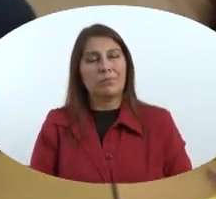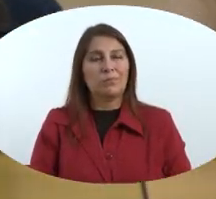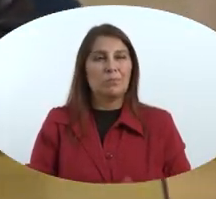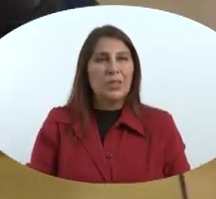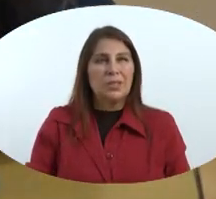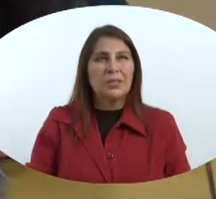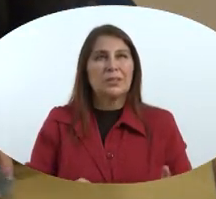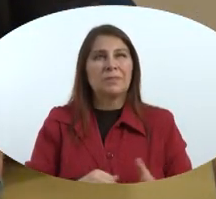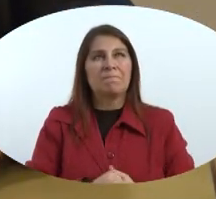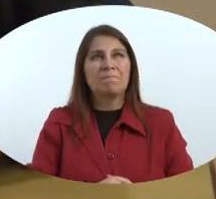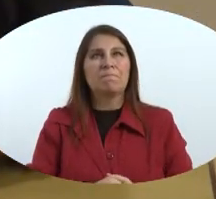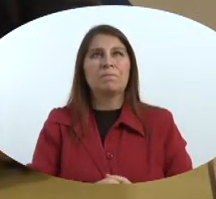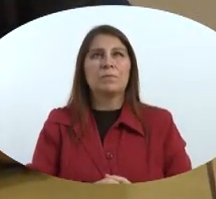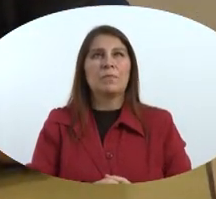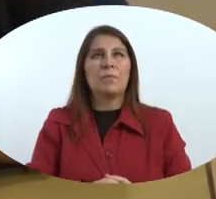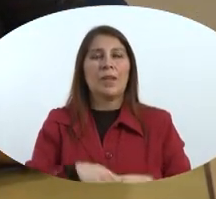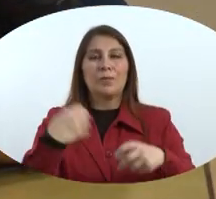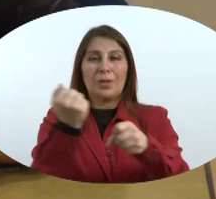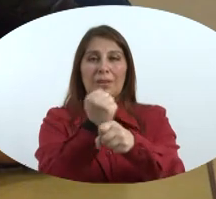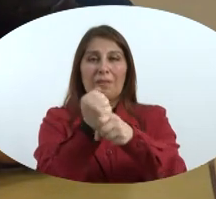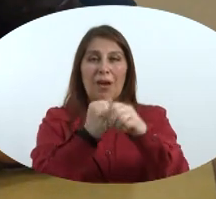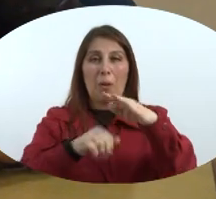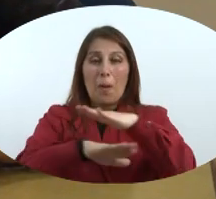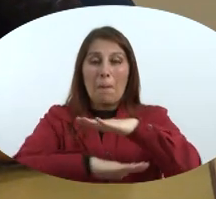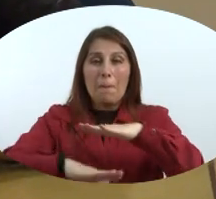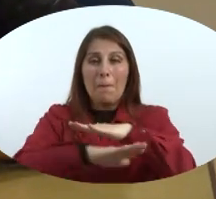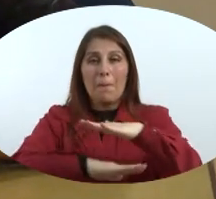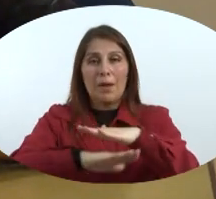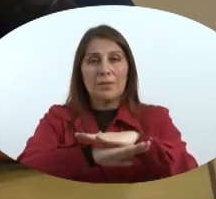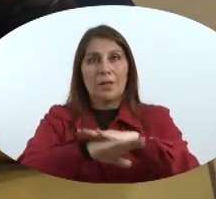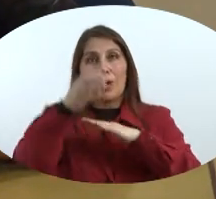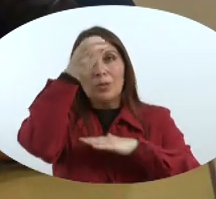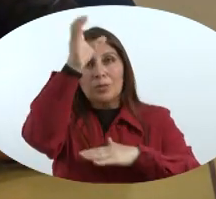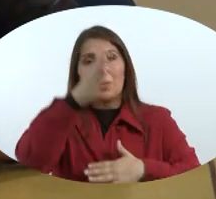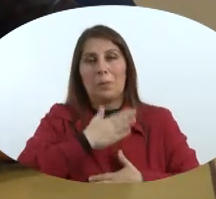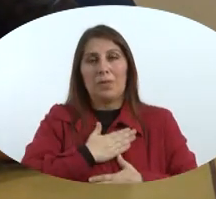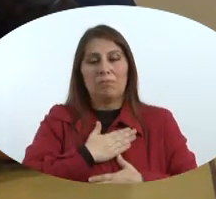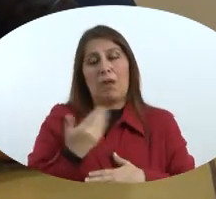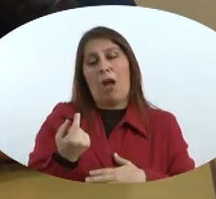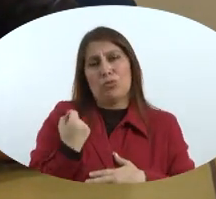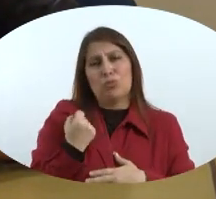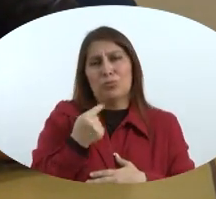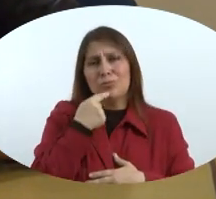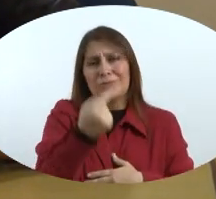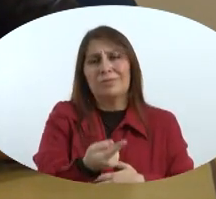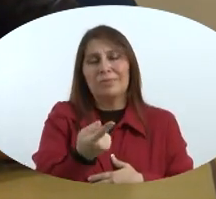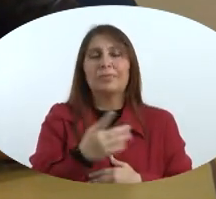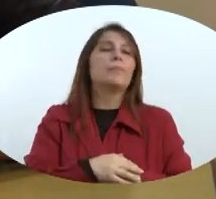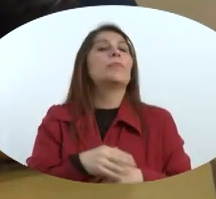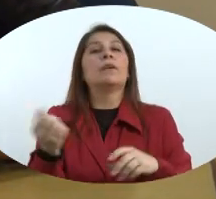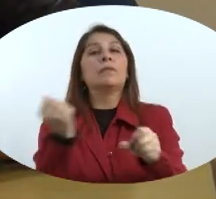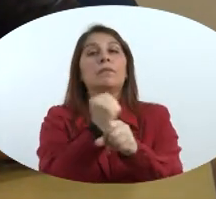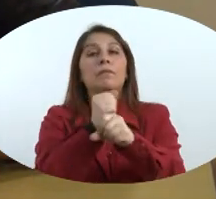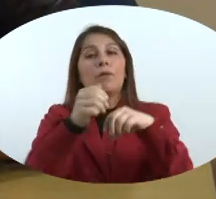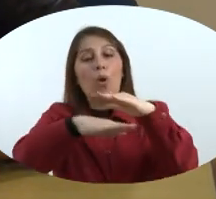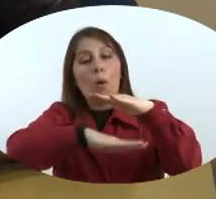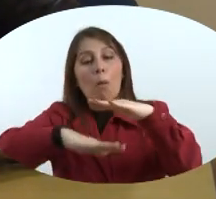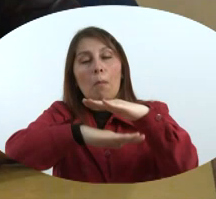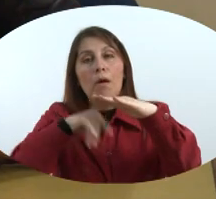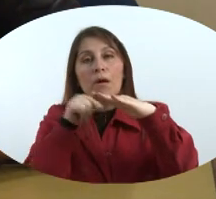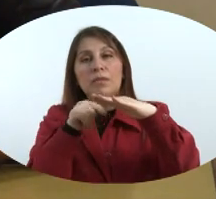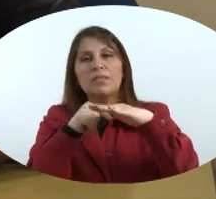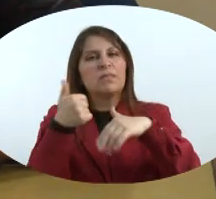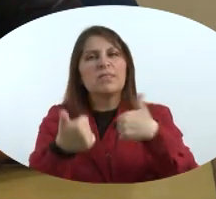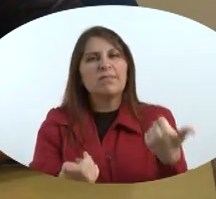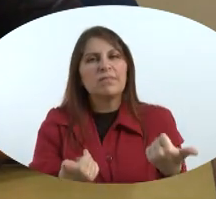bueno digamos que para despuntar un poquitico eso de lo del trabajo de base y nuestra concepción ya le damos dicho ahorita un poco y el trabajo de base está